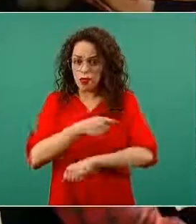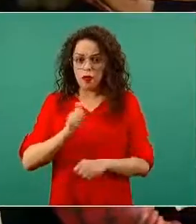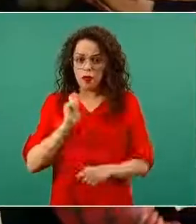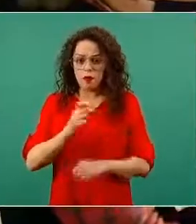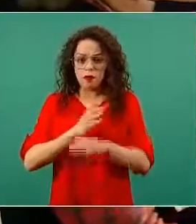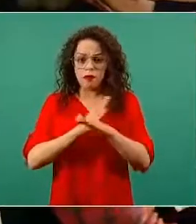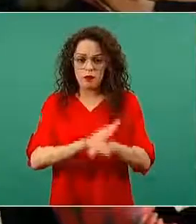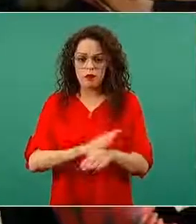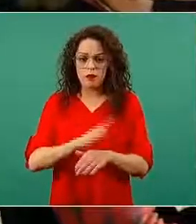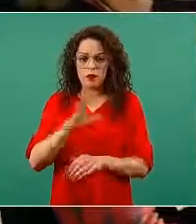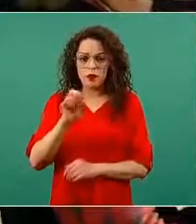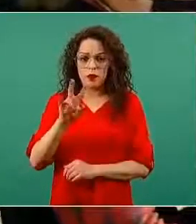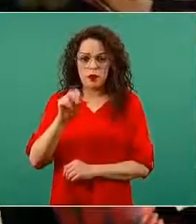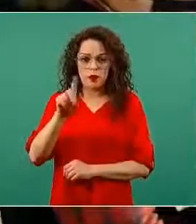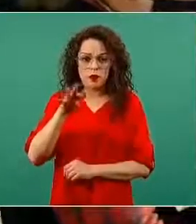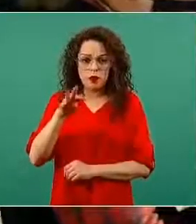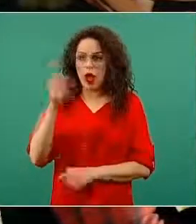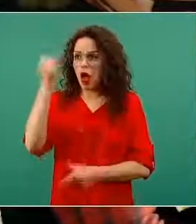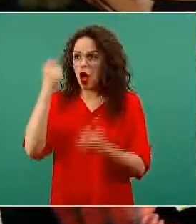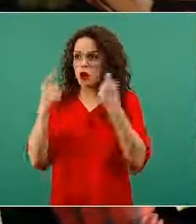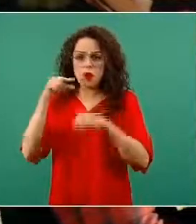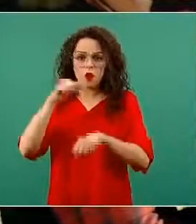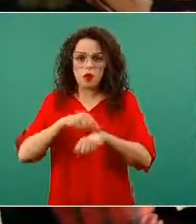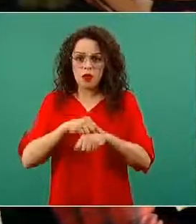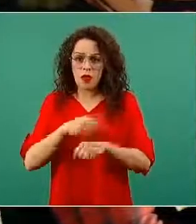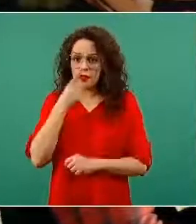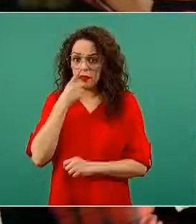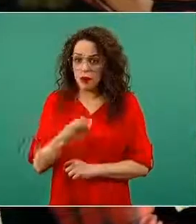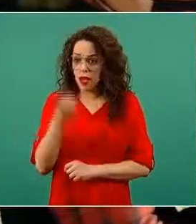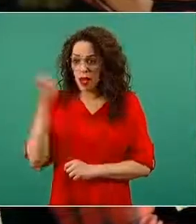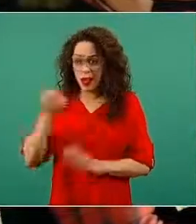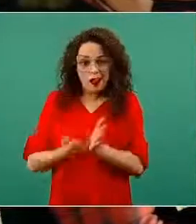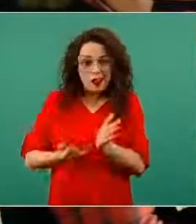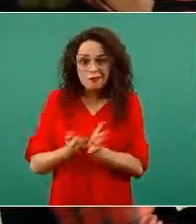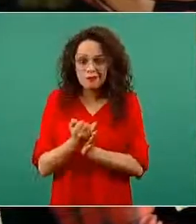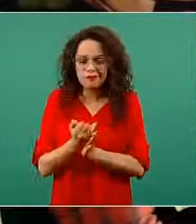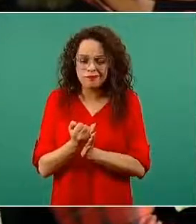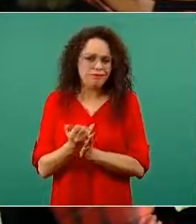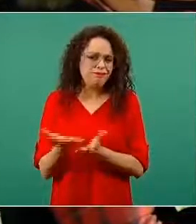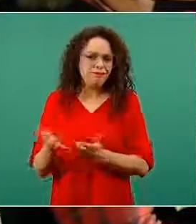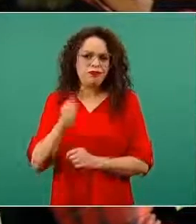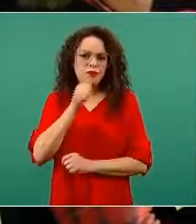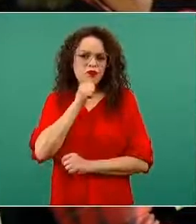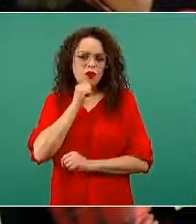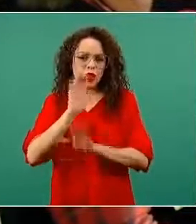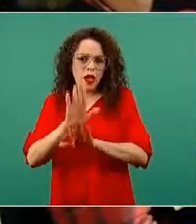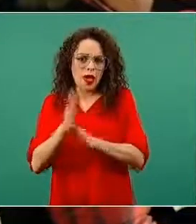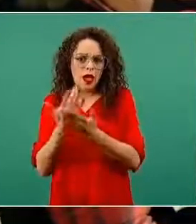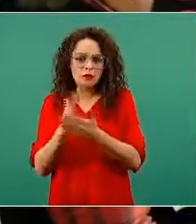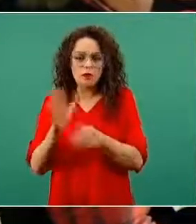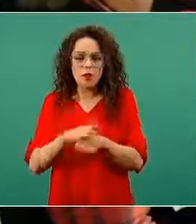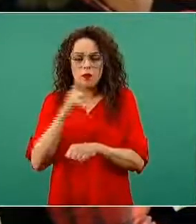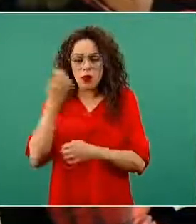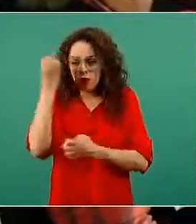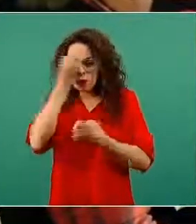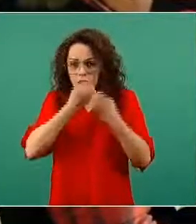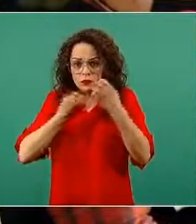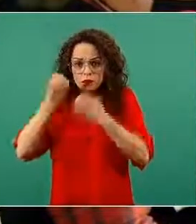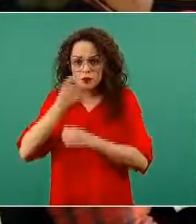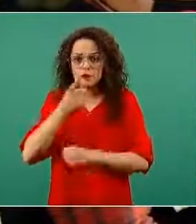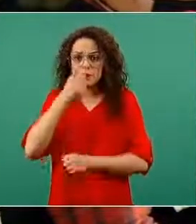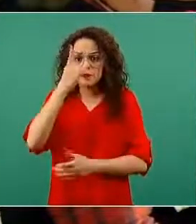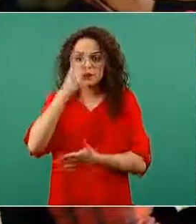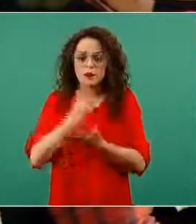se han pronunciado al respecto, mencionando que esta decisión es todavía prematura, ya que hay estudios que existen que solo se basan en las de